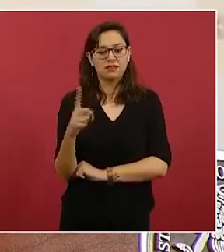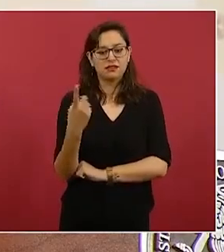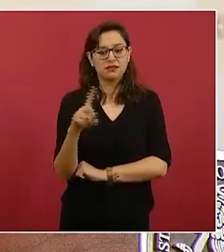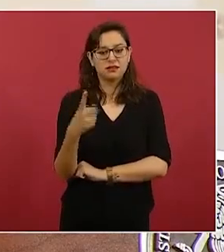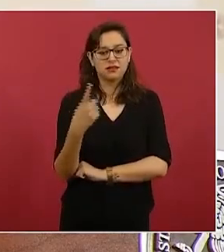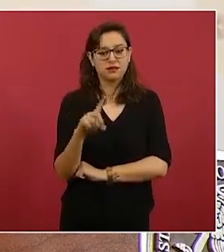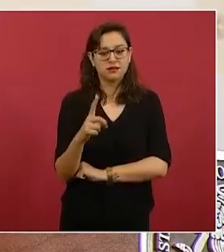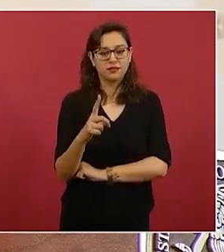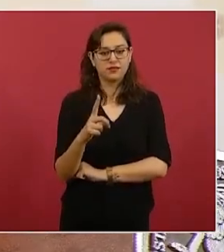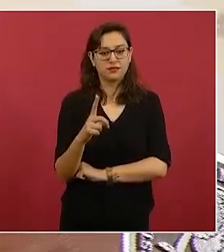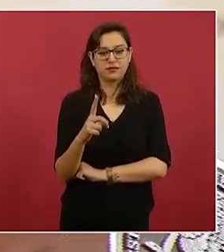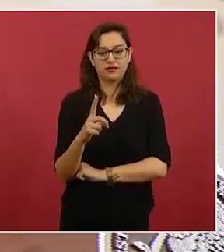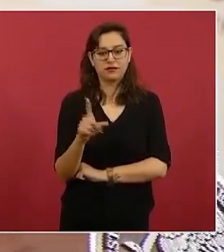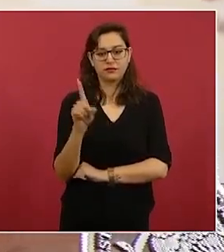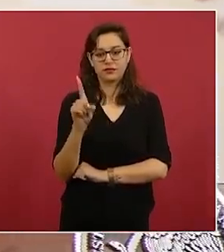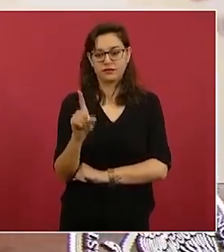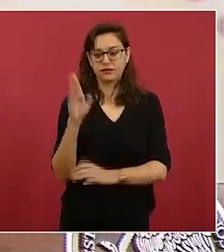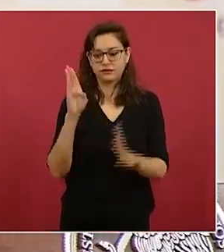De